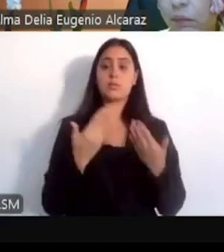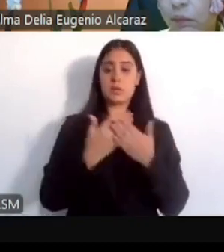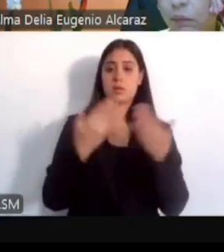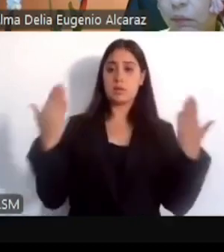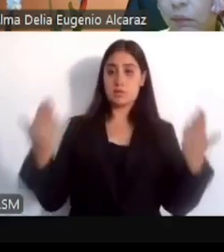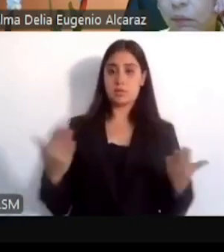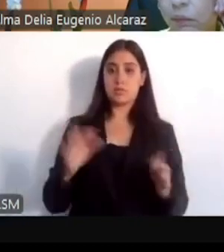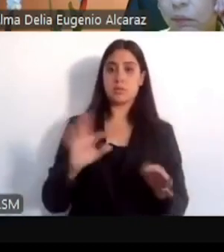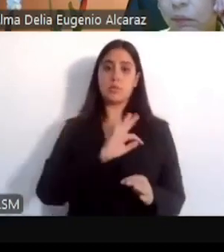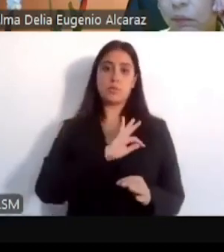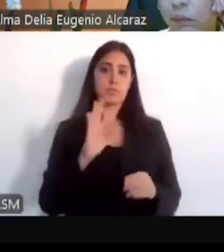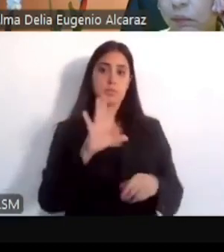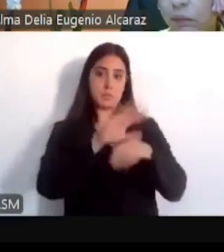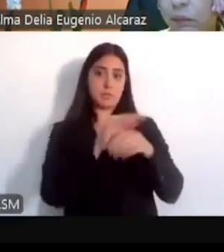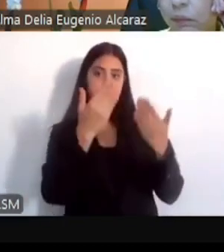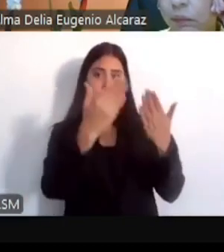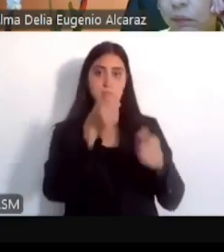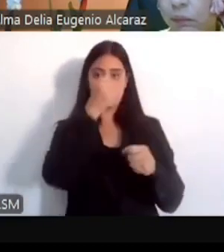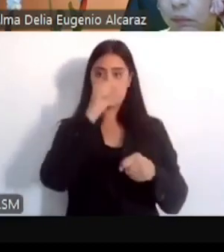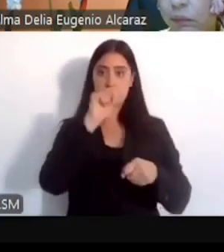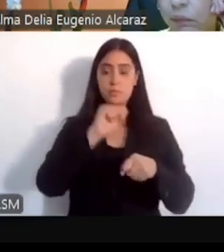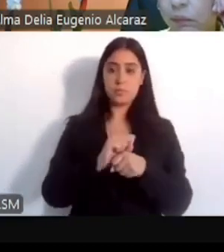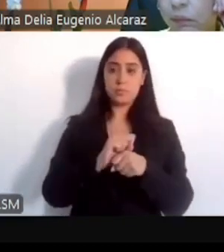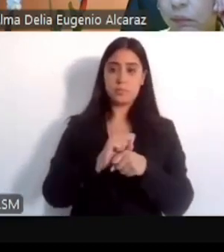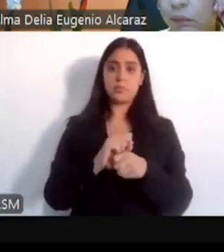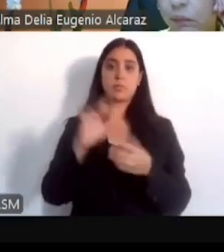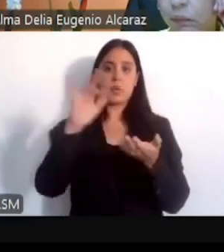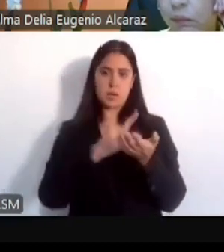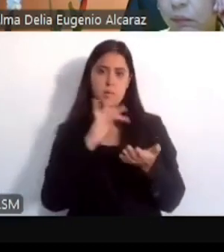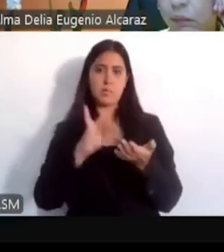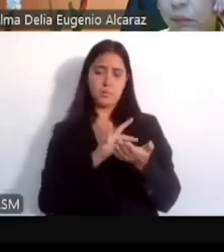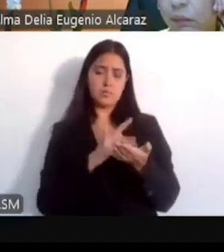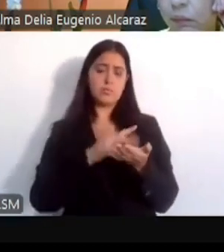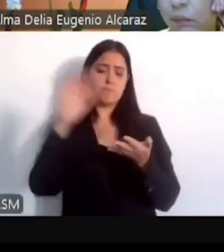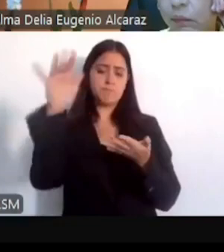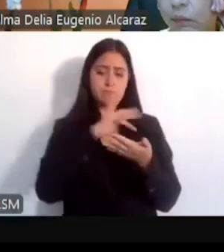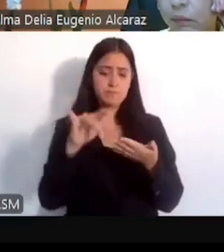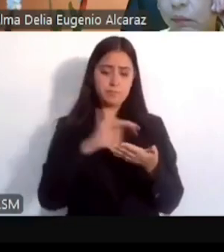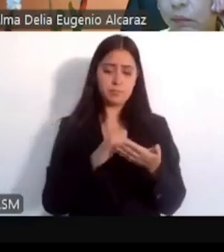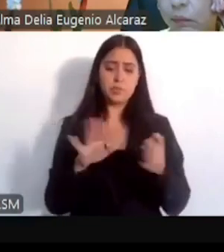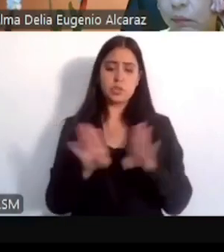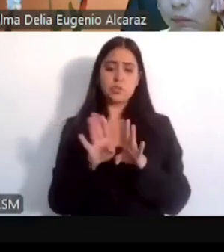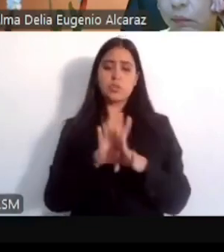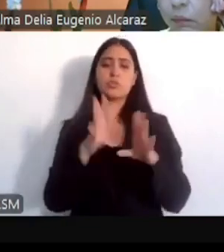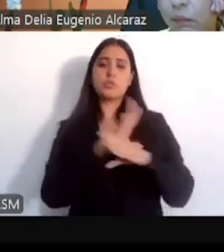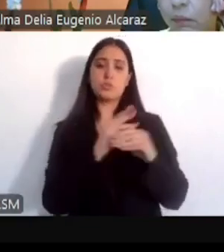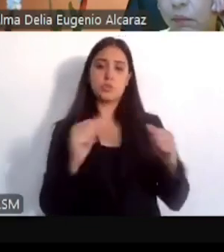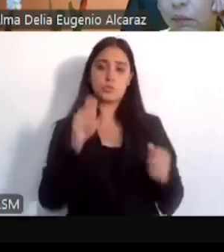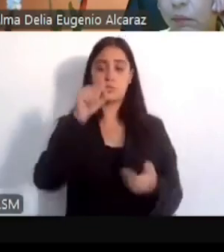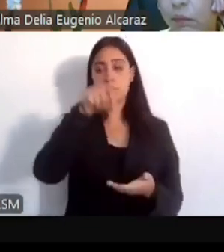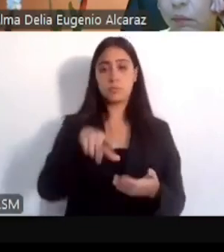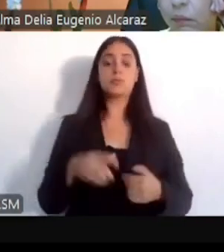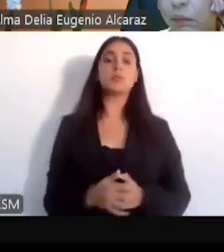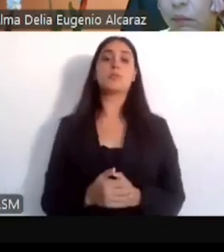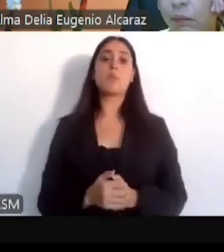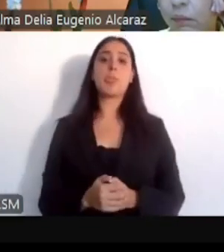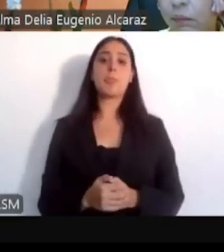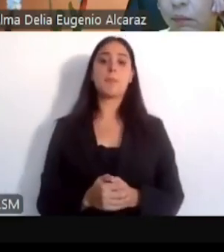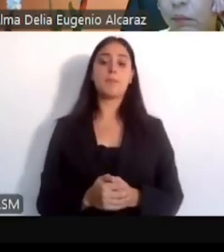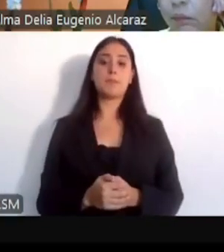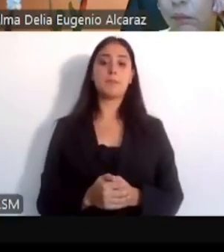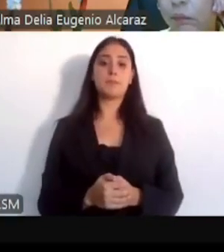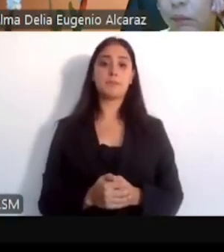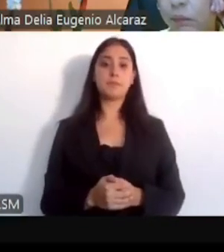le solicito secretario nos apoye con la cuenta y los resolutivos del mismo